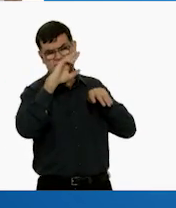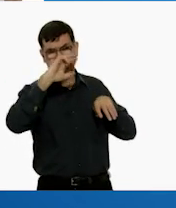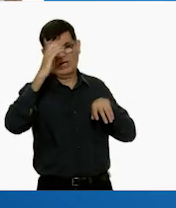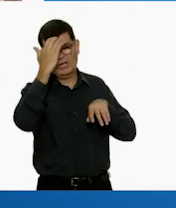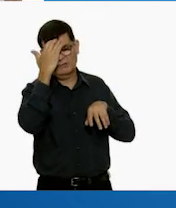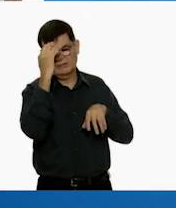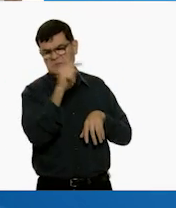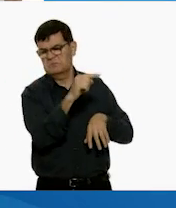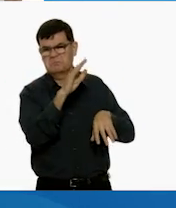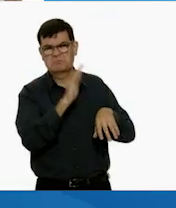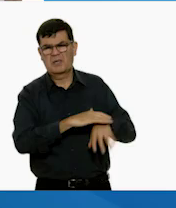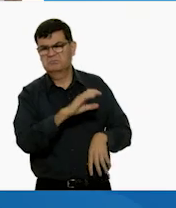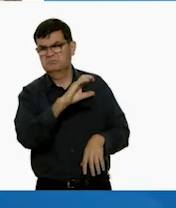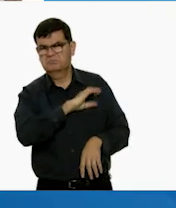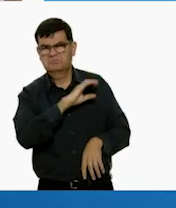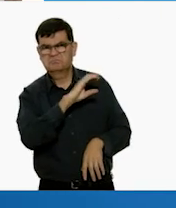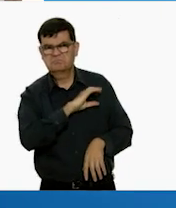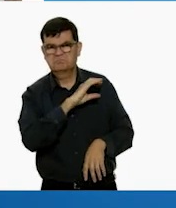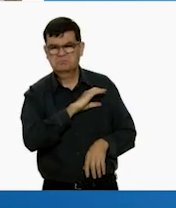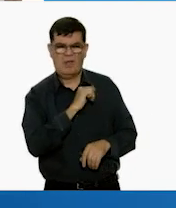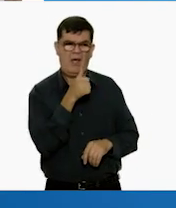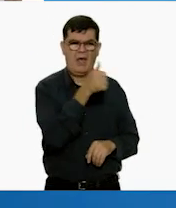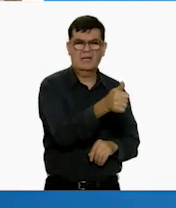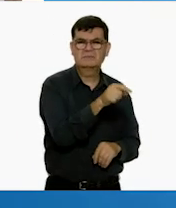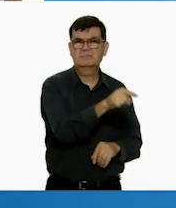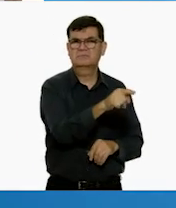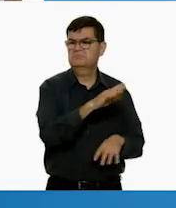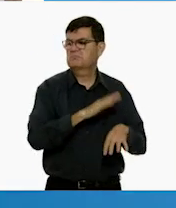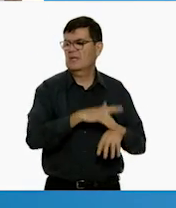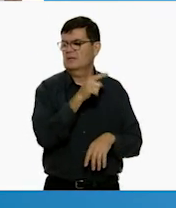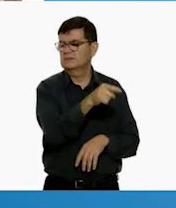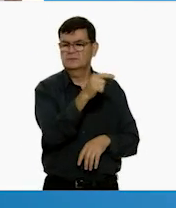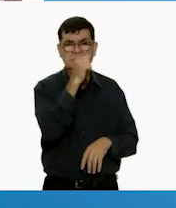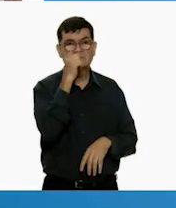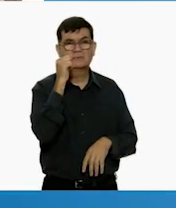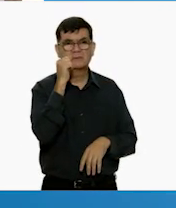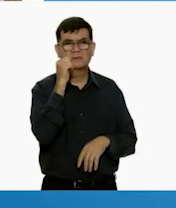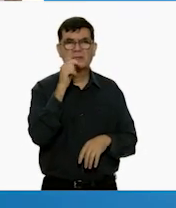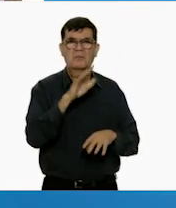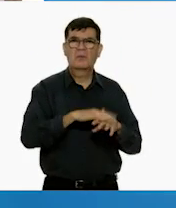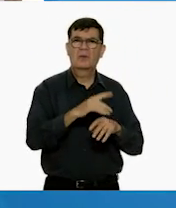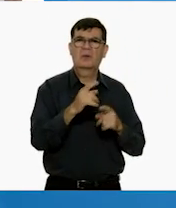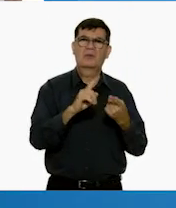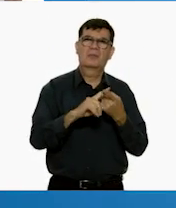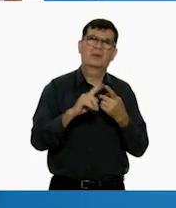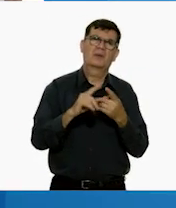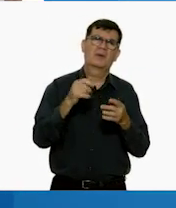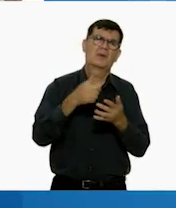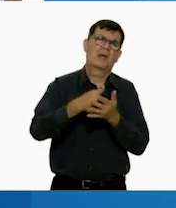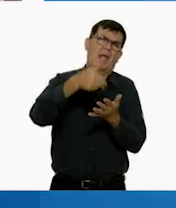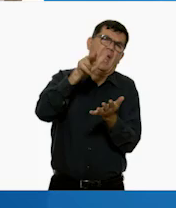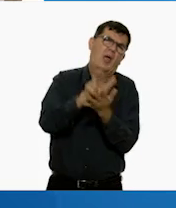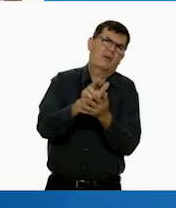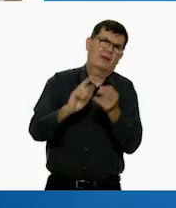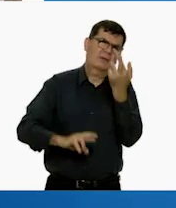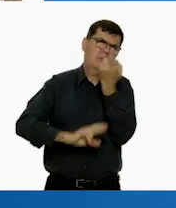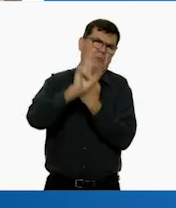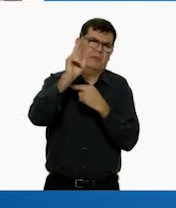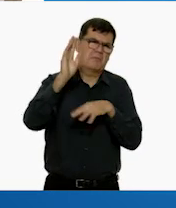entrañable, el que más la gente más quiere. Es menos polémico que los héroes de la Revolución, por